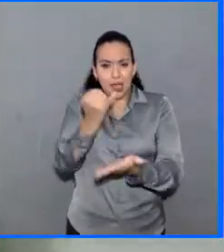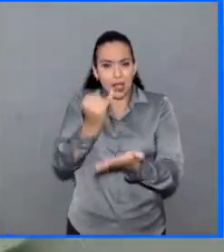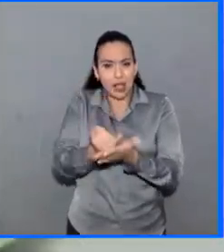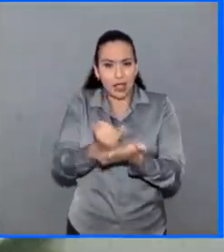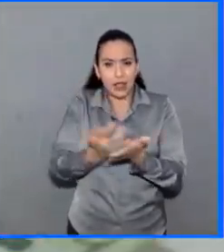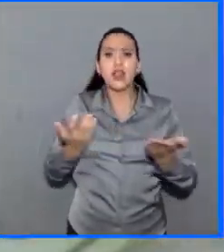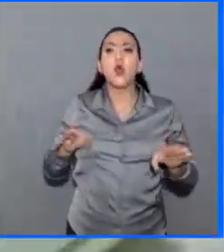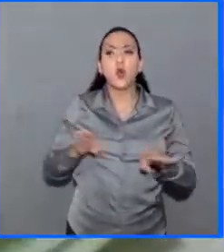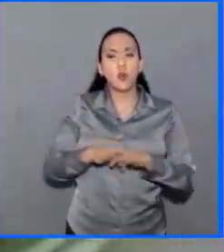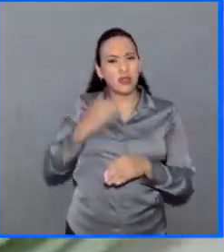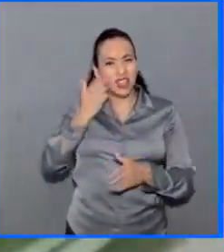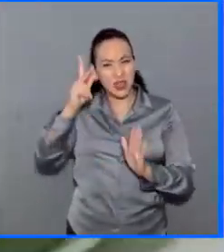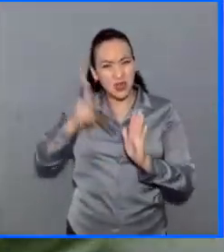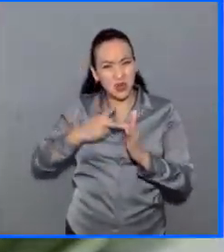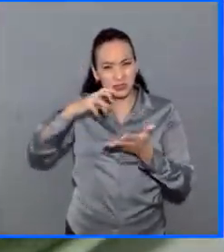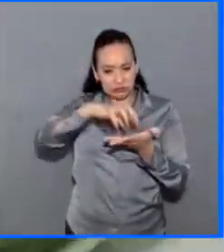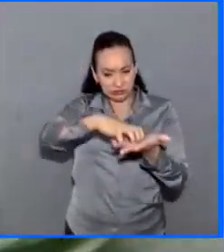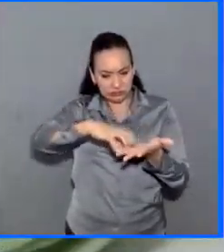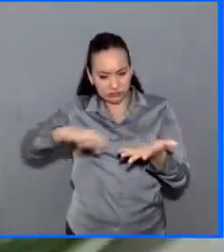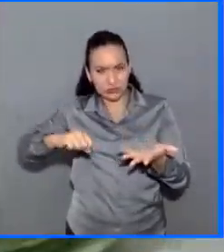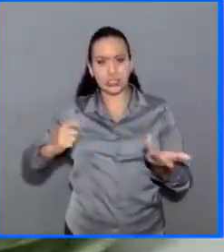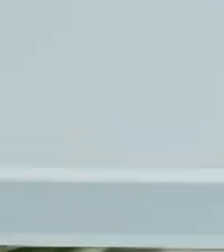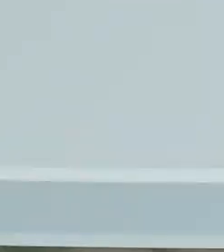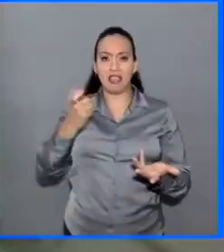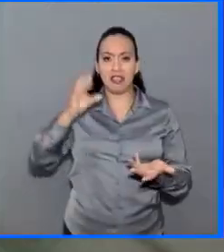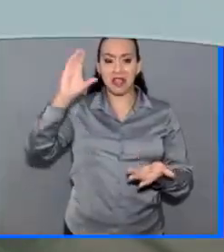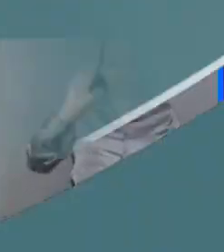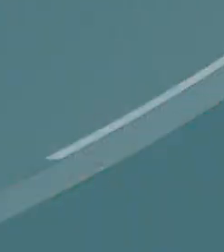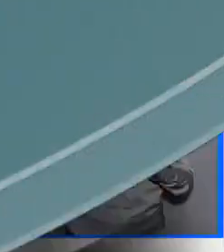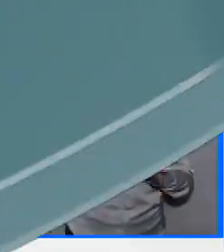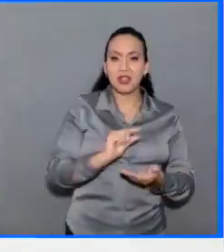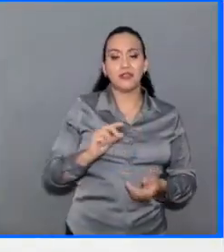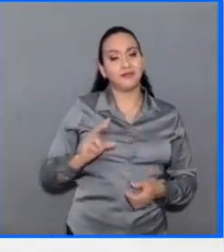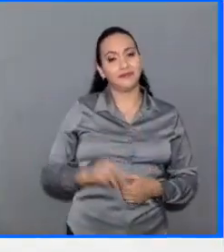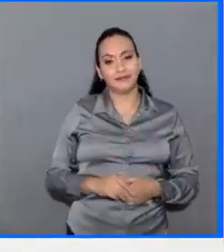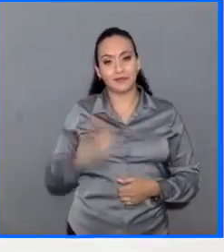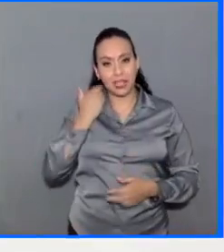de impedir que la medida entre en vigor.